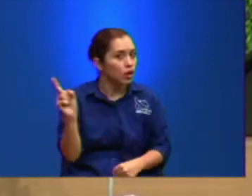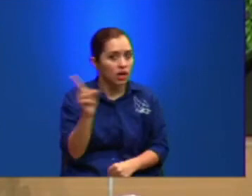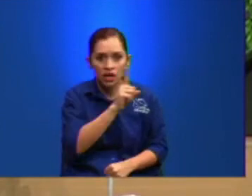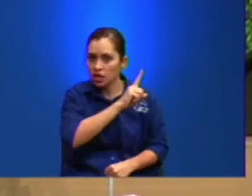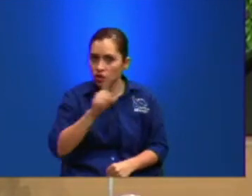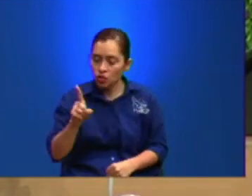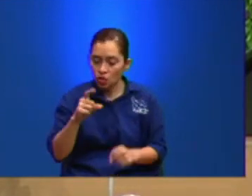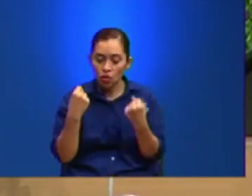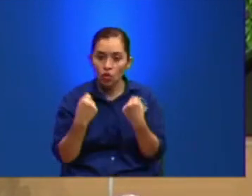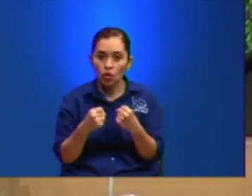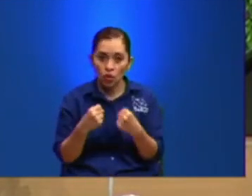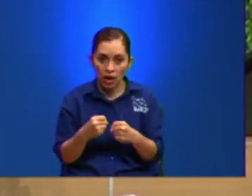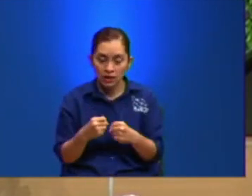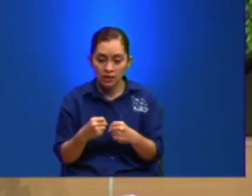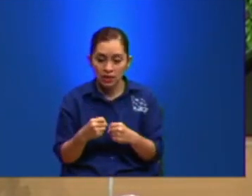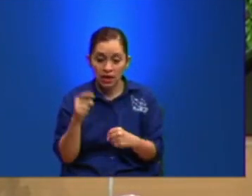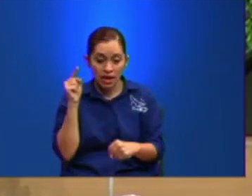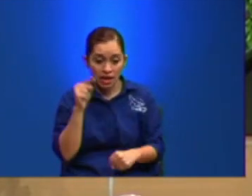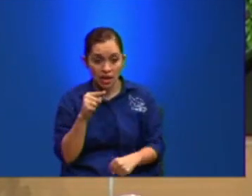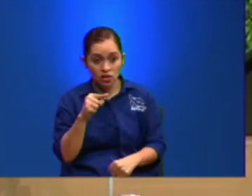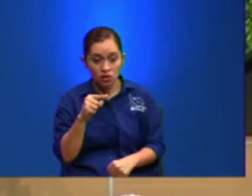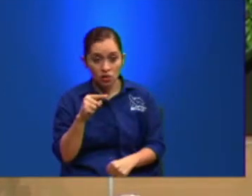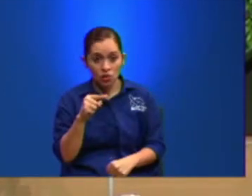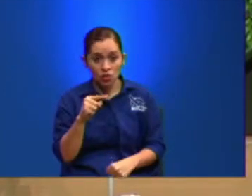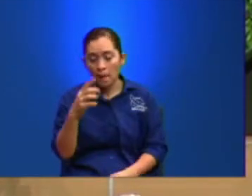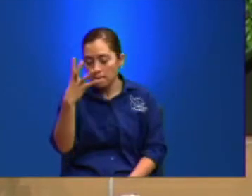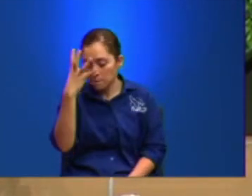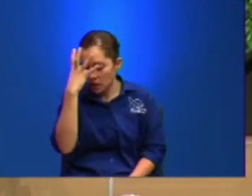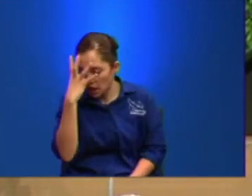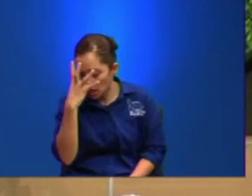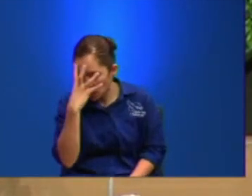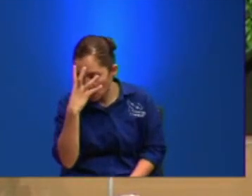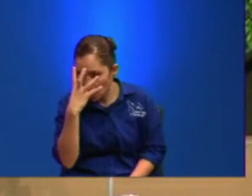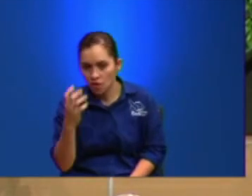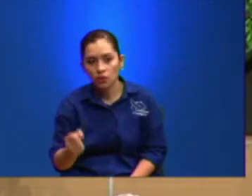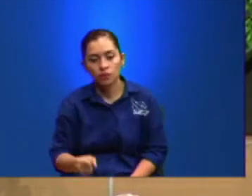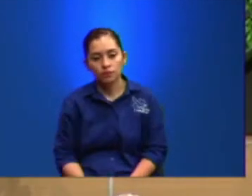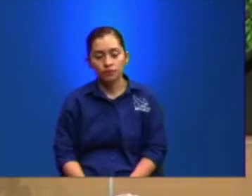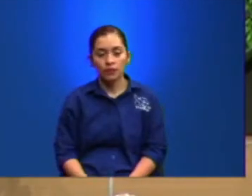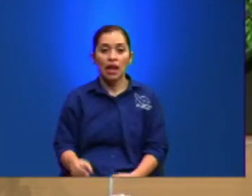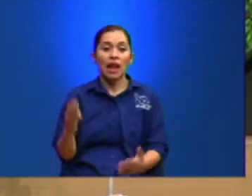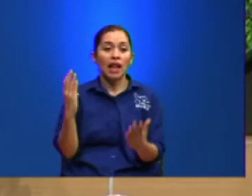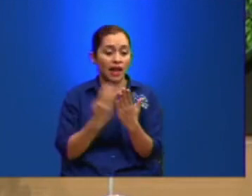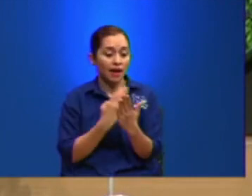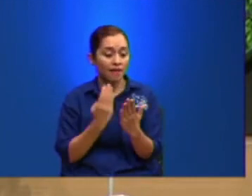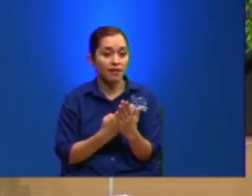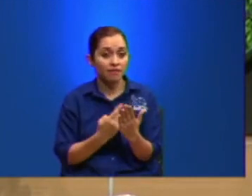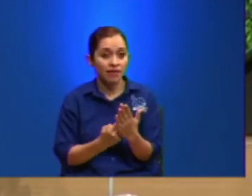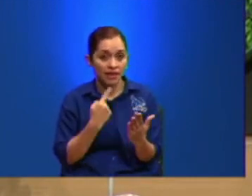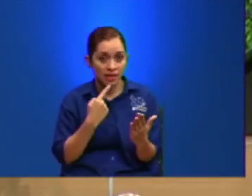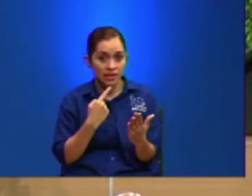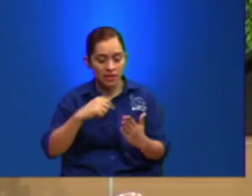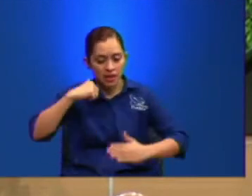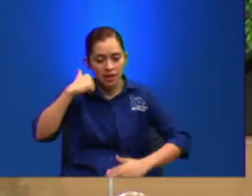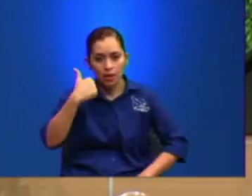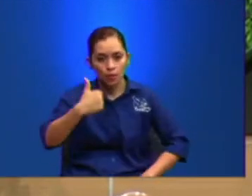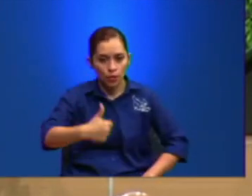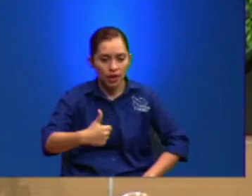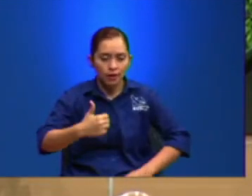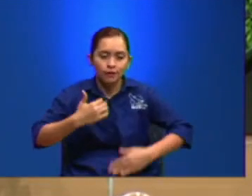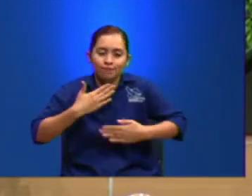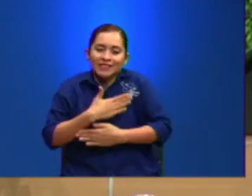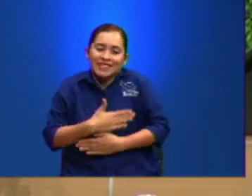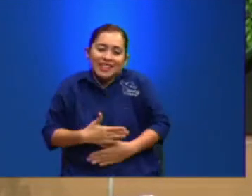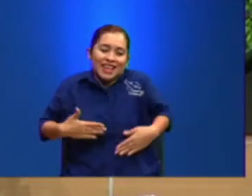dice que qué bueno es delicioso es habitar los hermanos juntos en